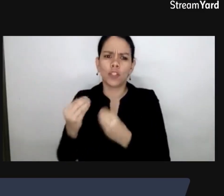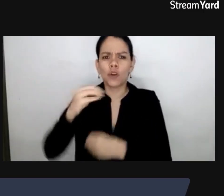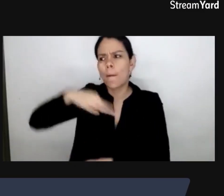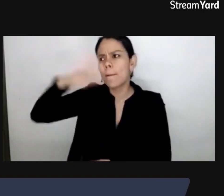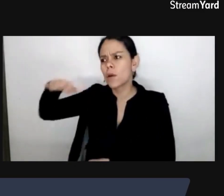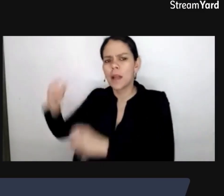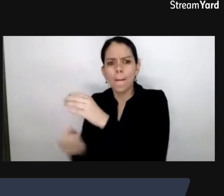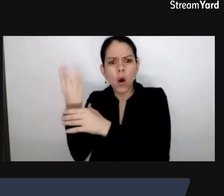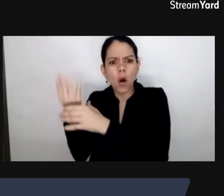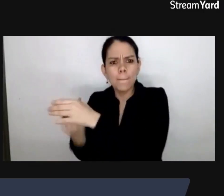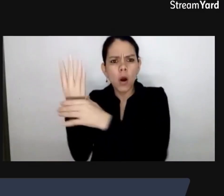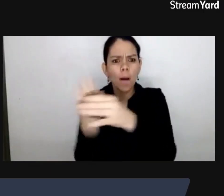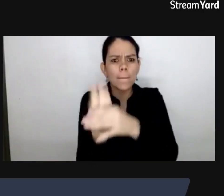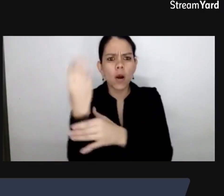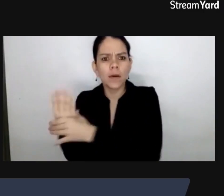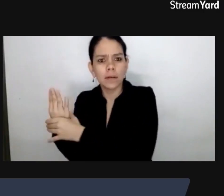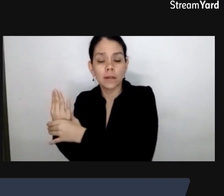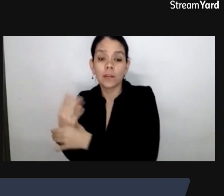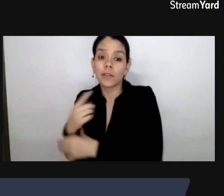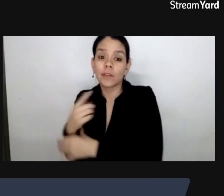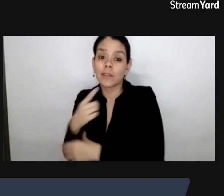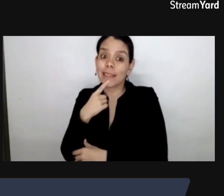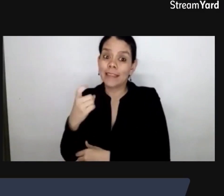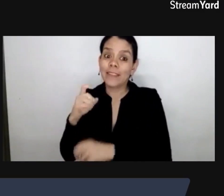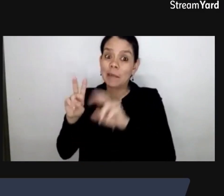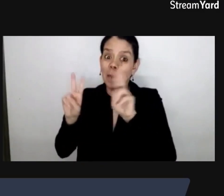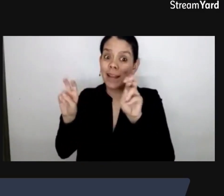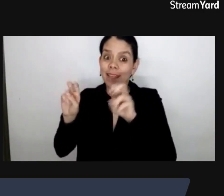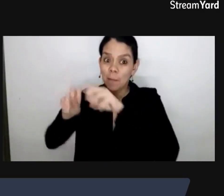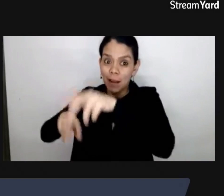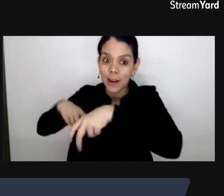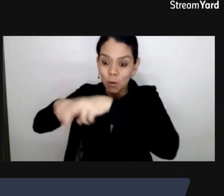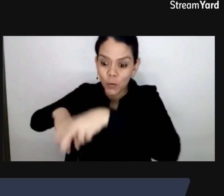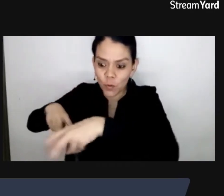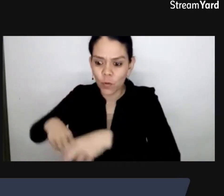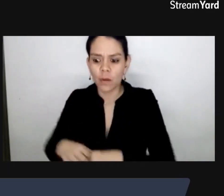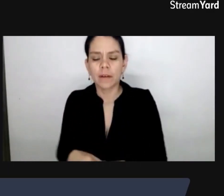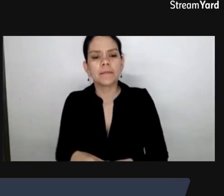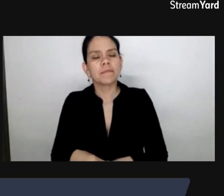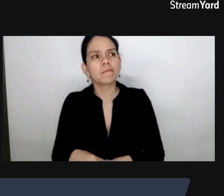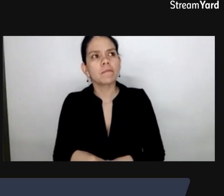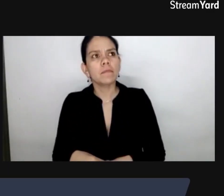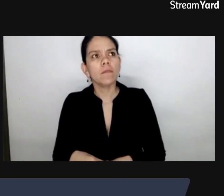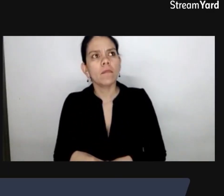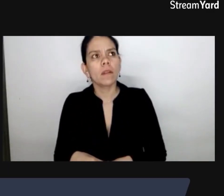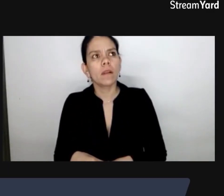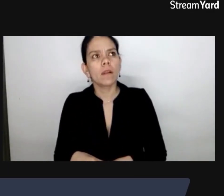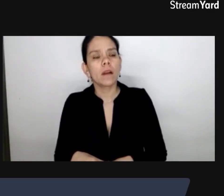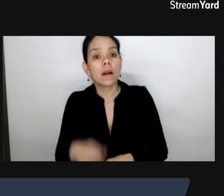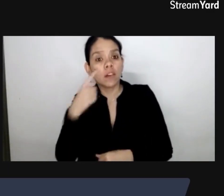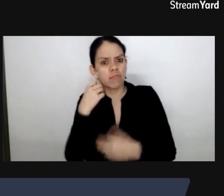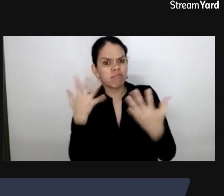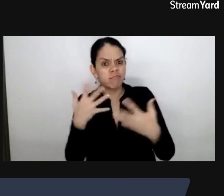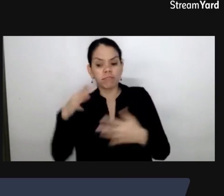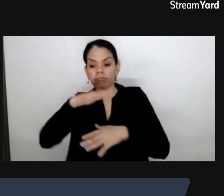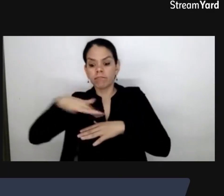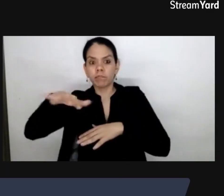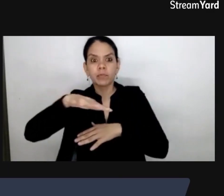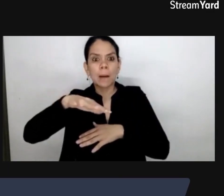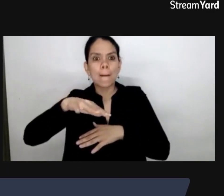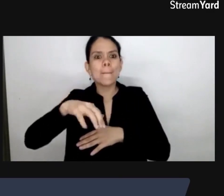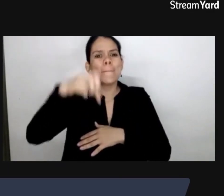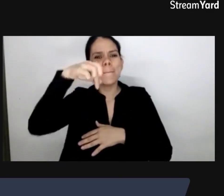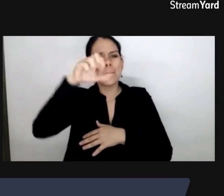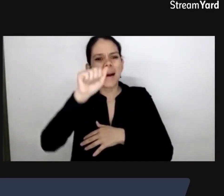hacia el Pacífico, solamente hacia el Pacífico, no tiene costa sobre el Atlántico. El resto de los países de América Central, los